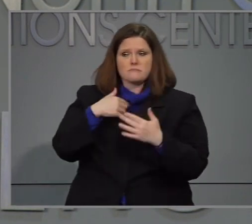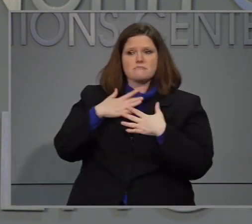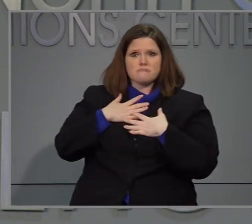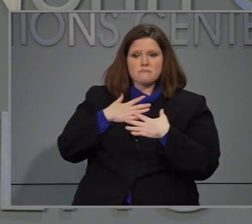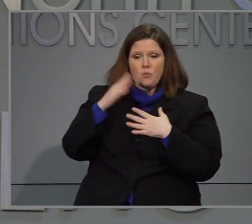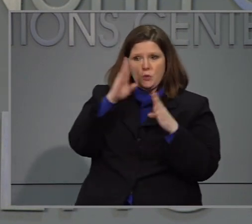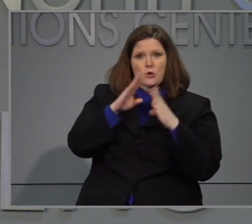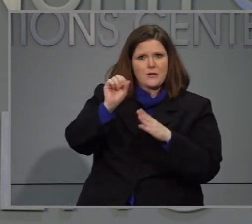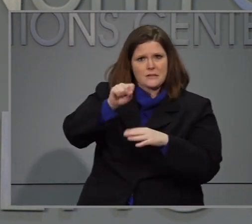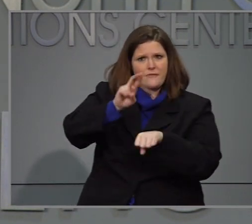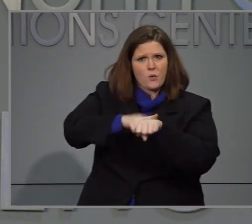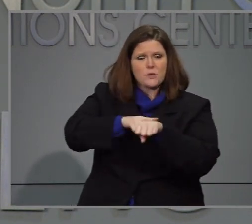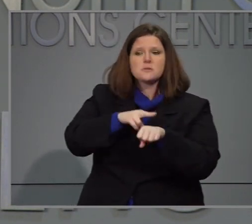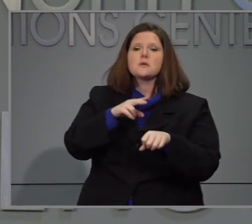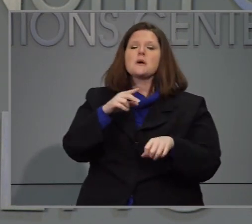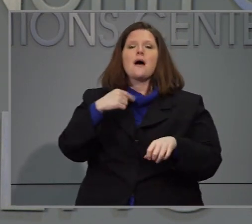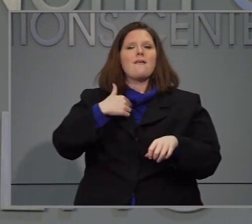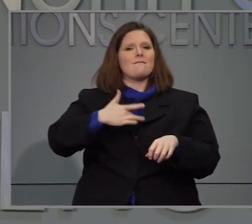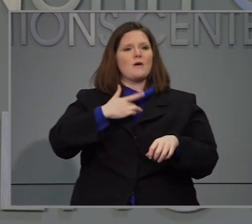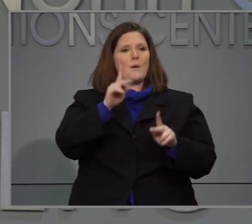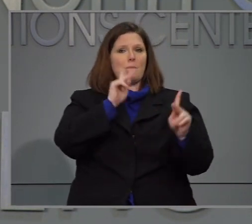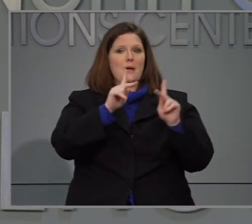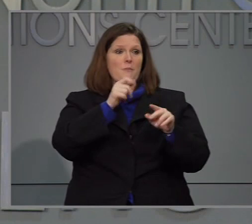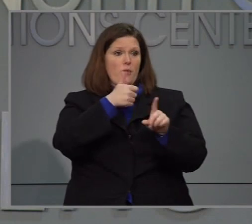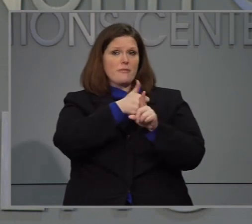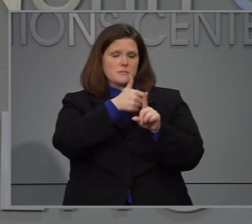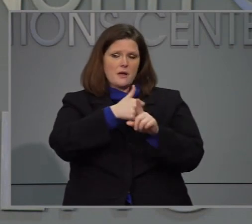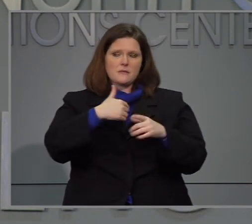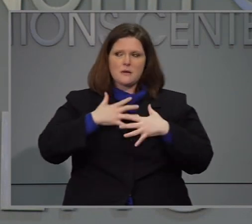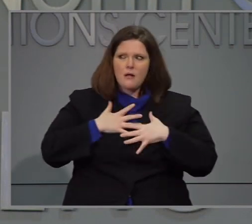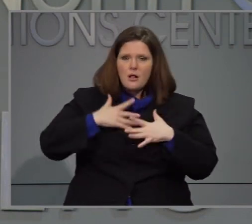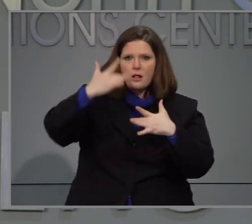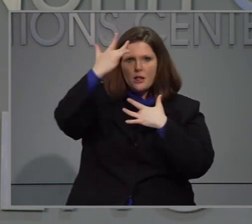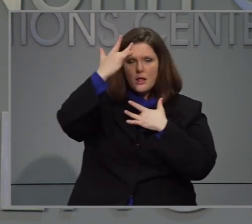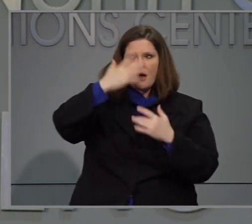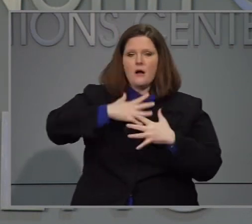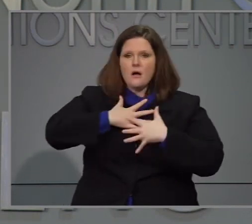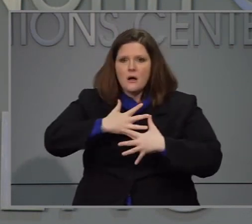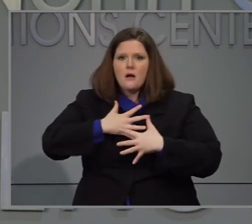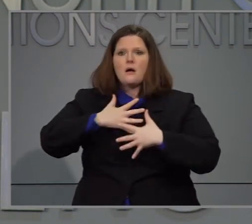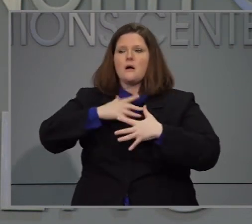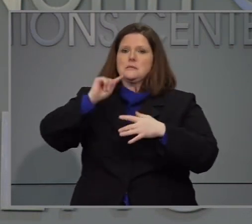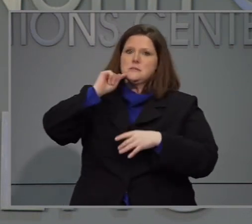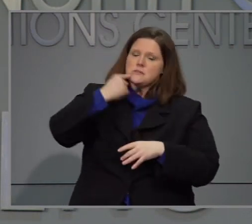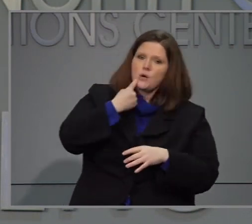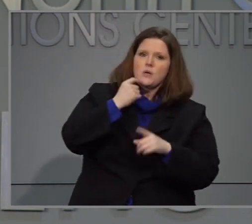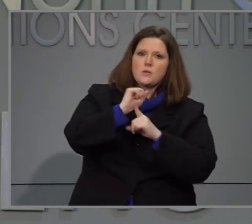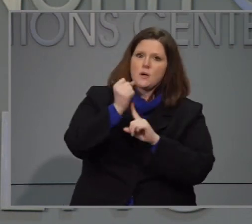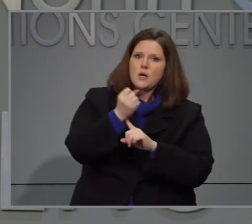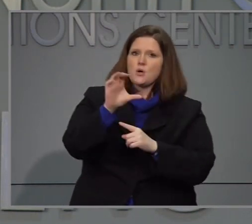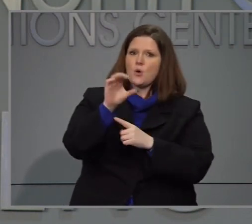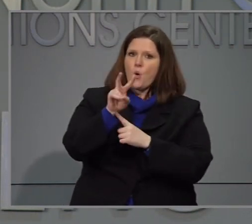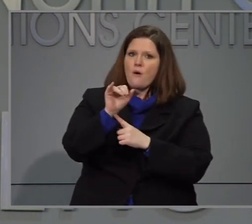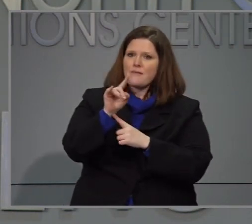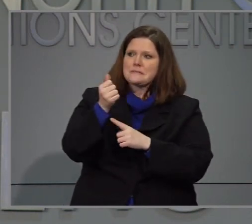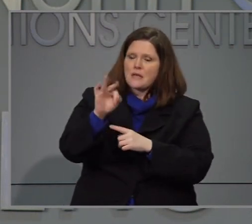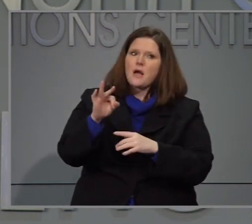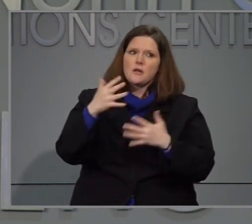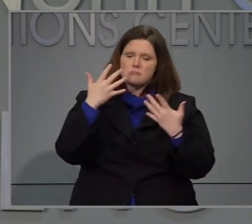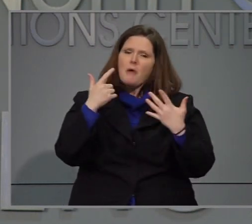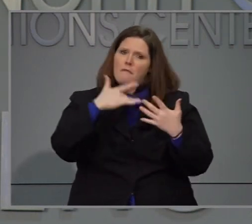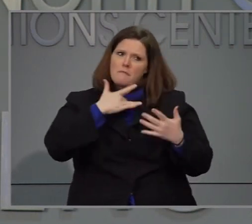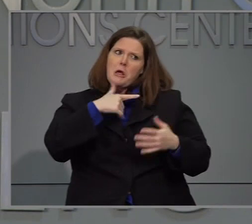mayoría de las personas que necesitan hospital por COVID-19 están yendo al hospital y están recibiendo tratamiento. Estamos un